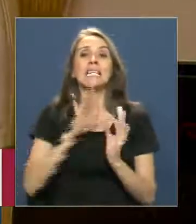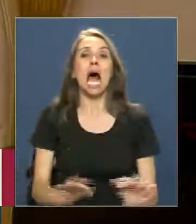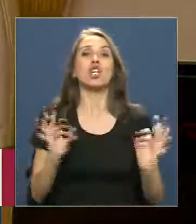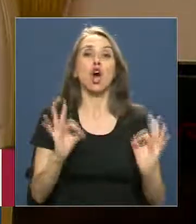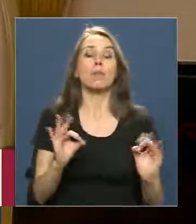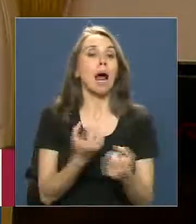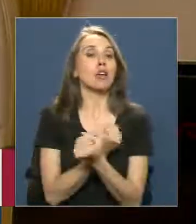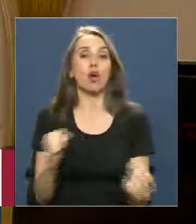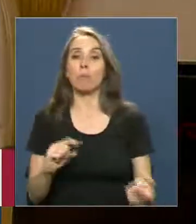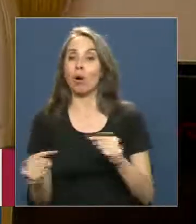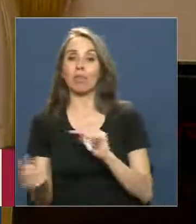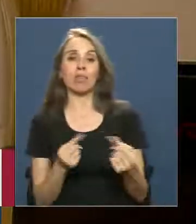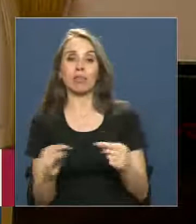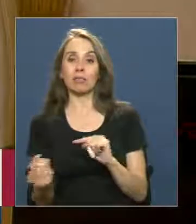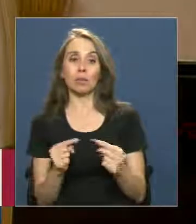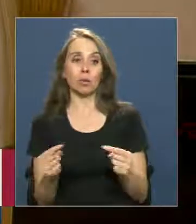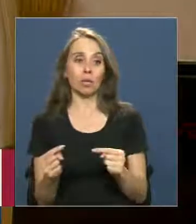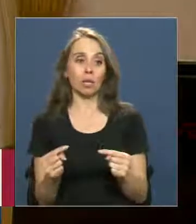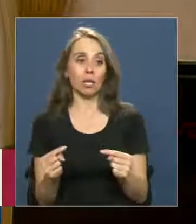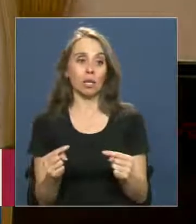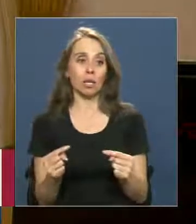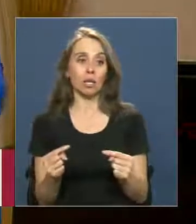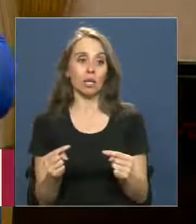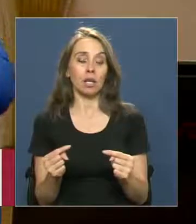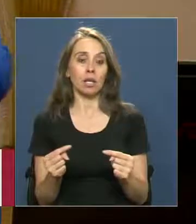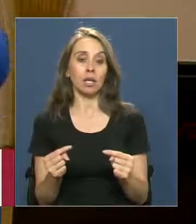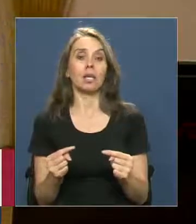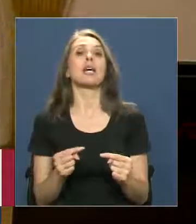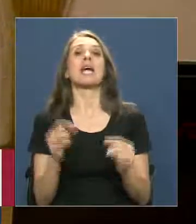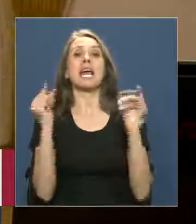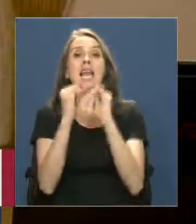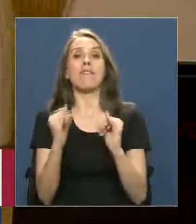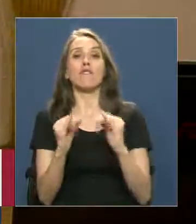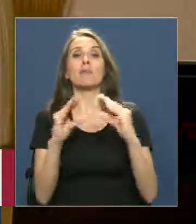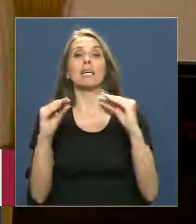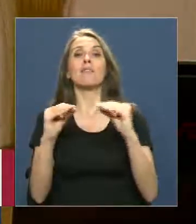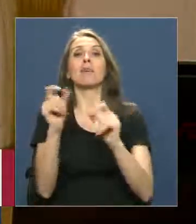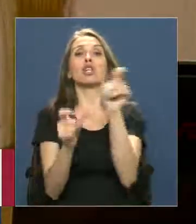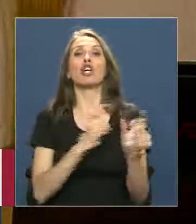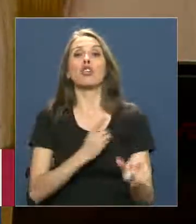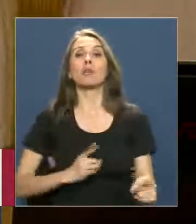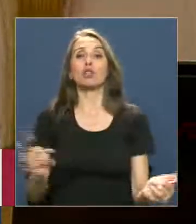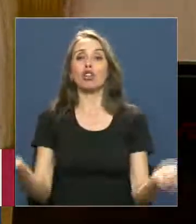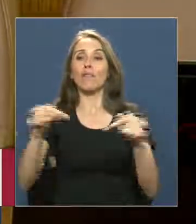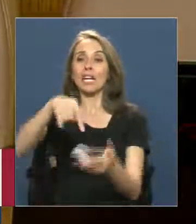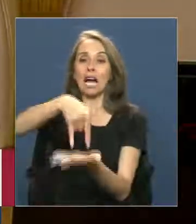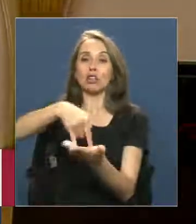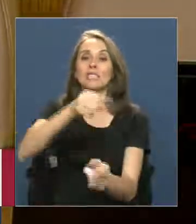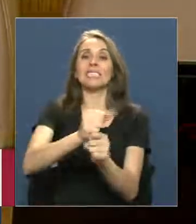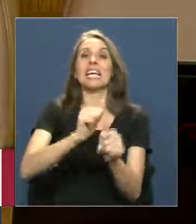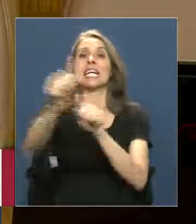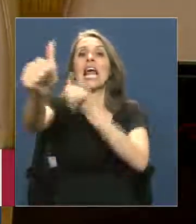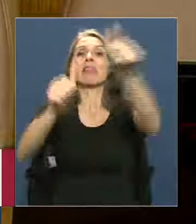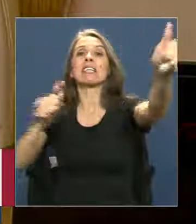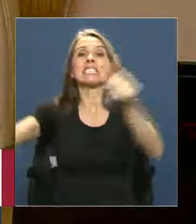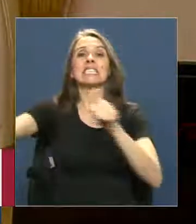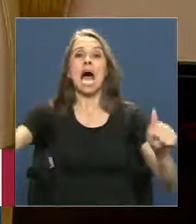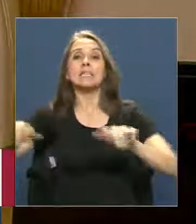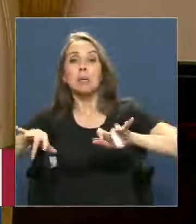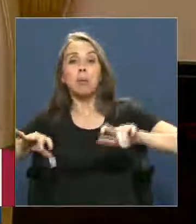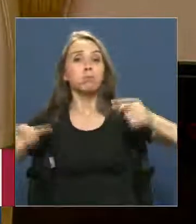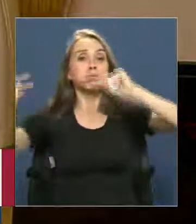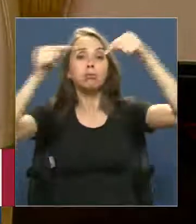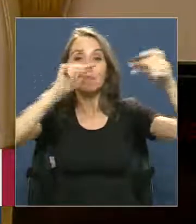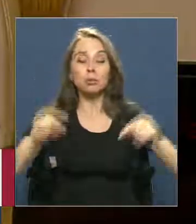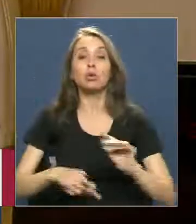ser discutida bajo la modalidad telemática. Las leyes o los proyectos que